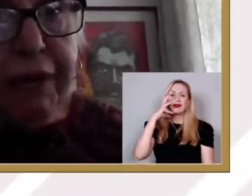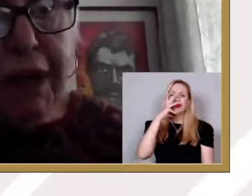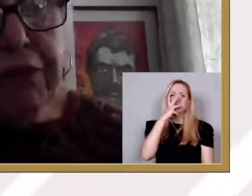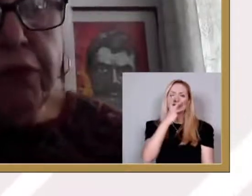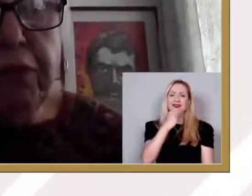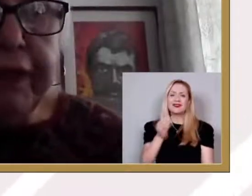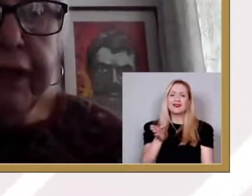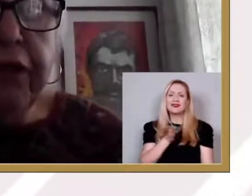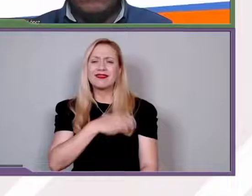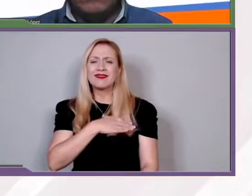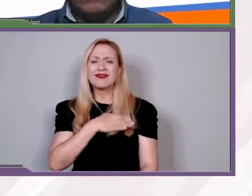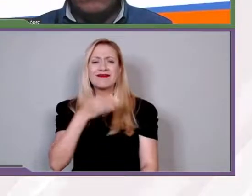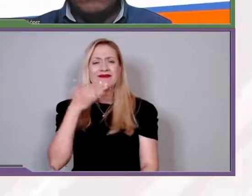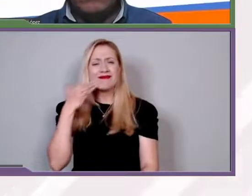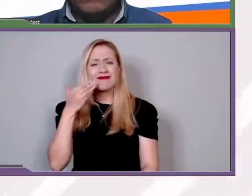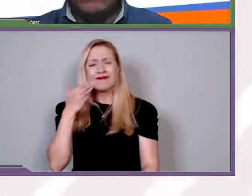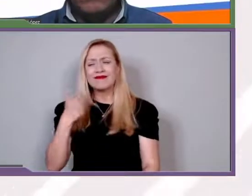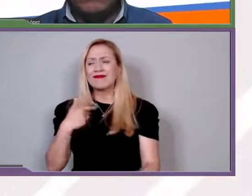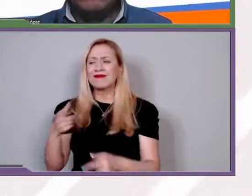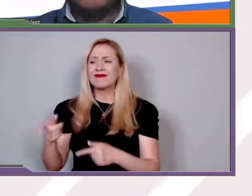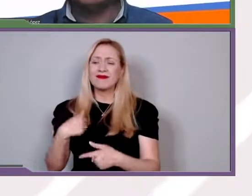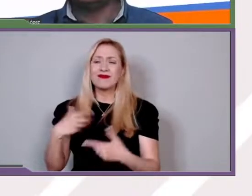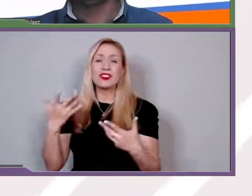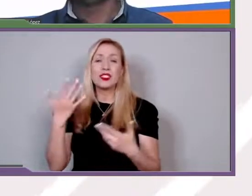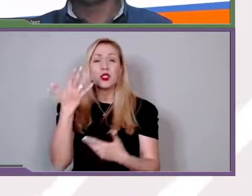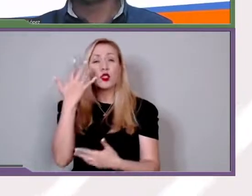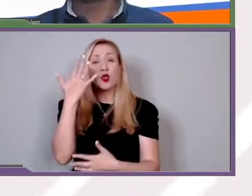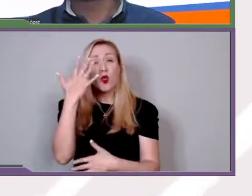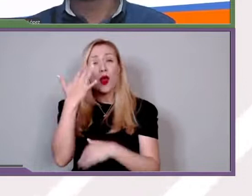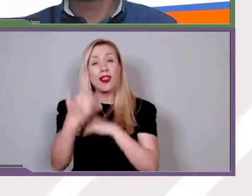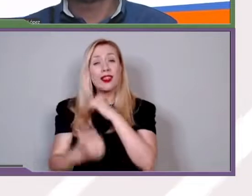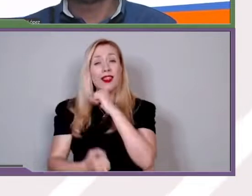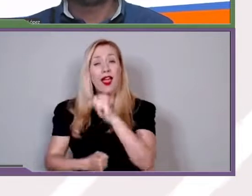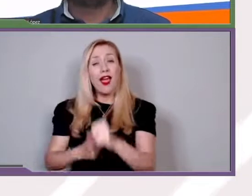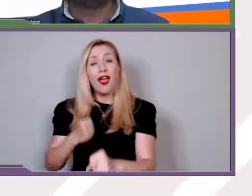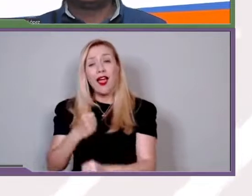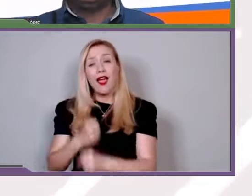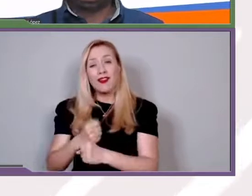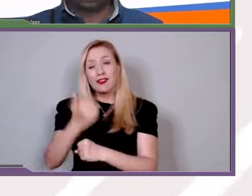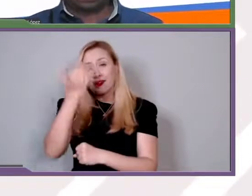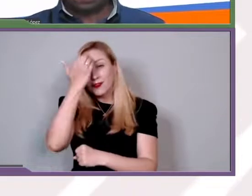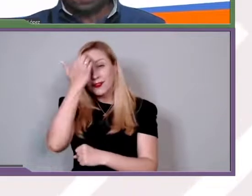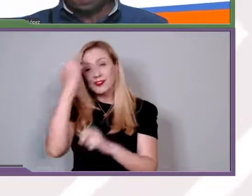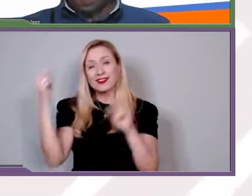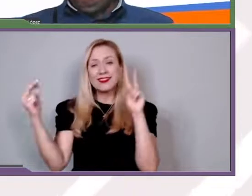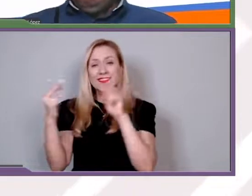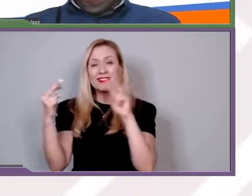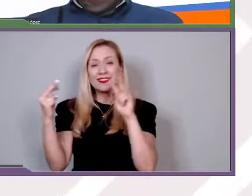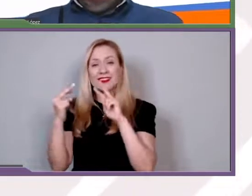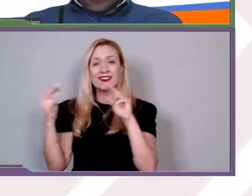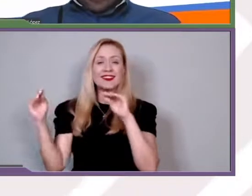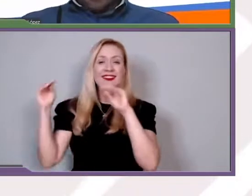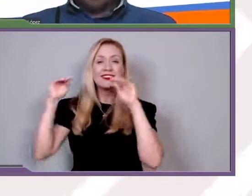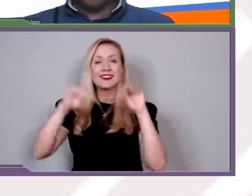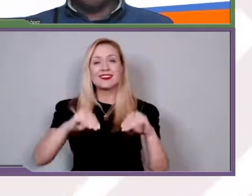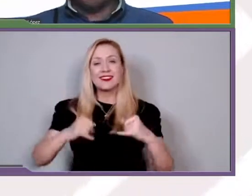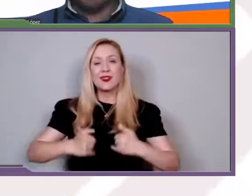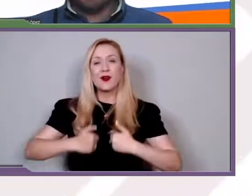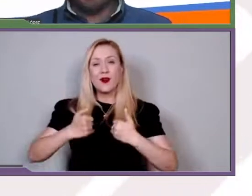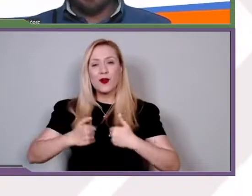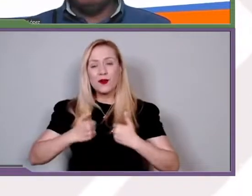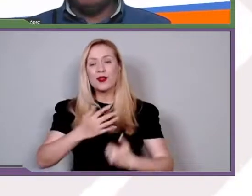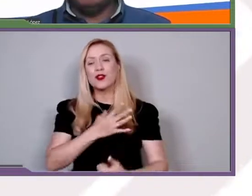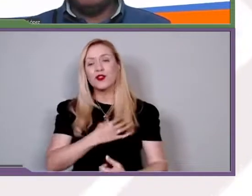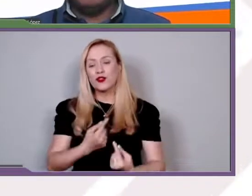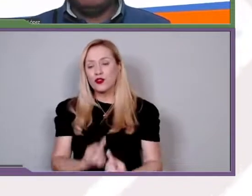como la que habíamos compartido más de 50 años de nuestra vida, porque todos llegamos muy jóvenes con nuestros hijos pequeños